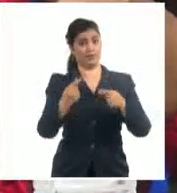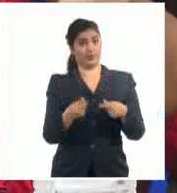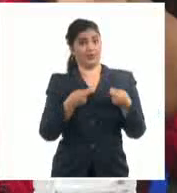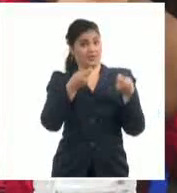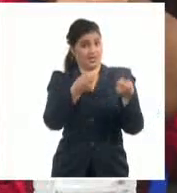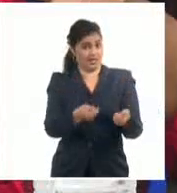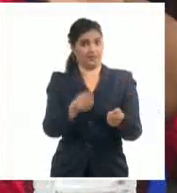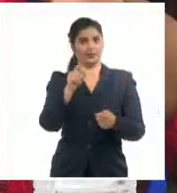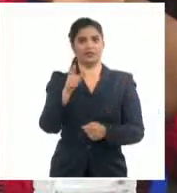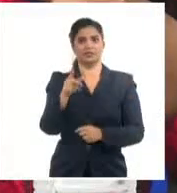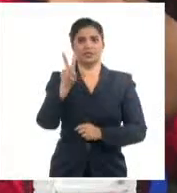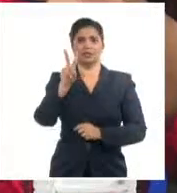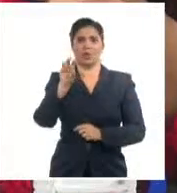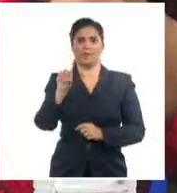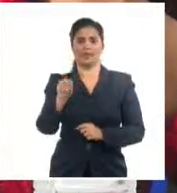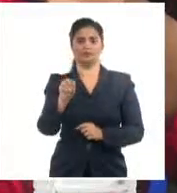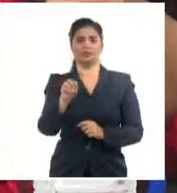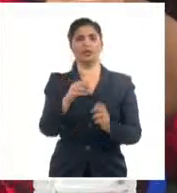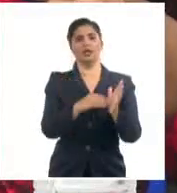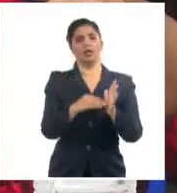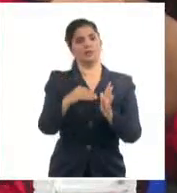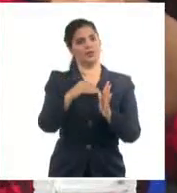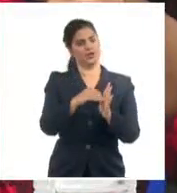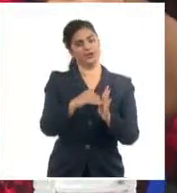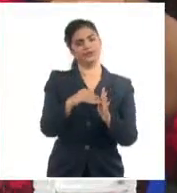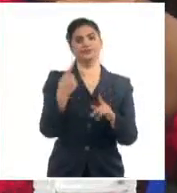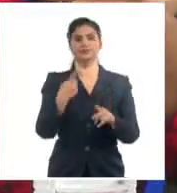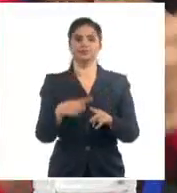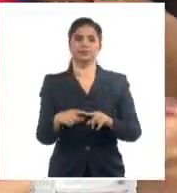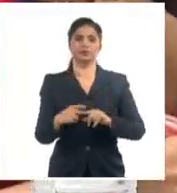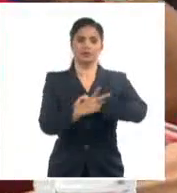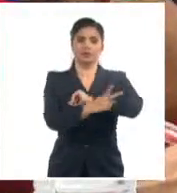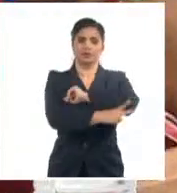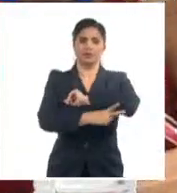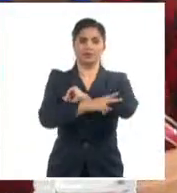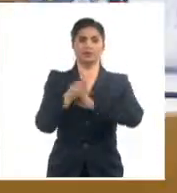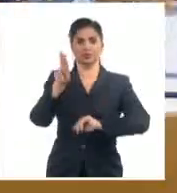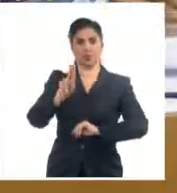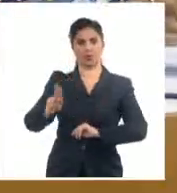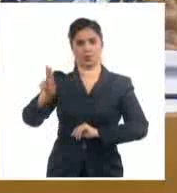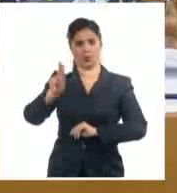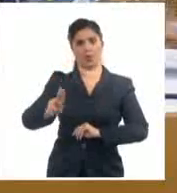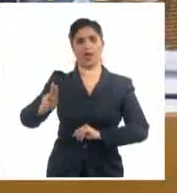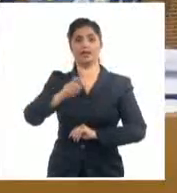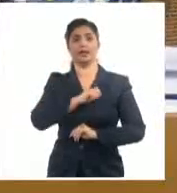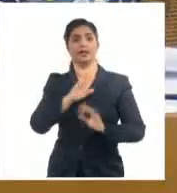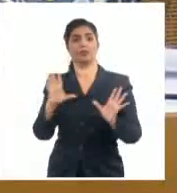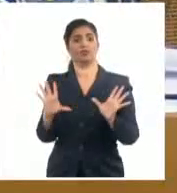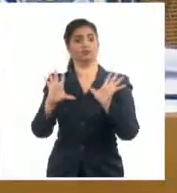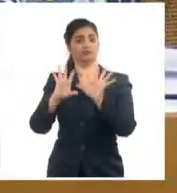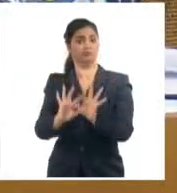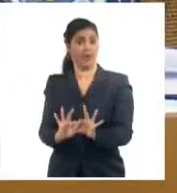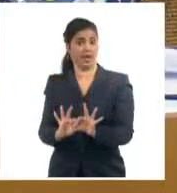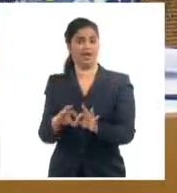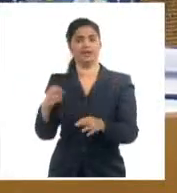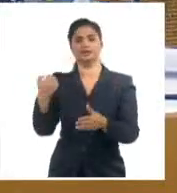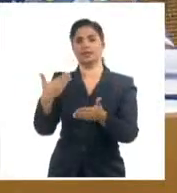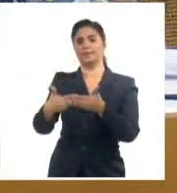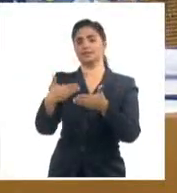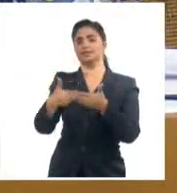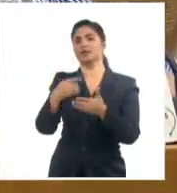El de Uruguay, que estamos a punto de poder cerrar una negociación con una empresa rusa, tiene un estudio